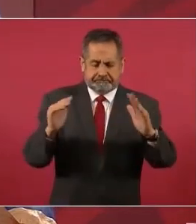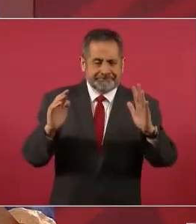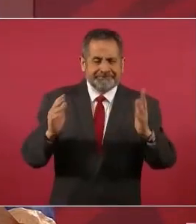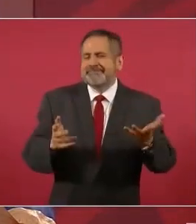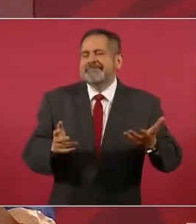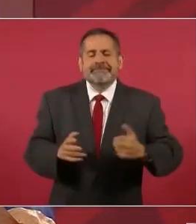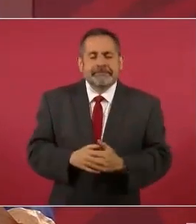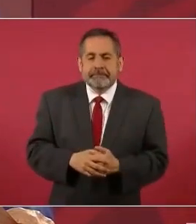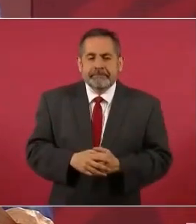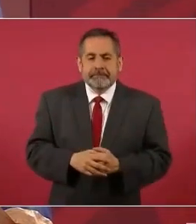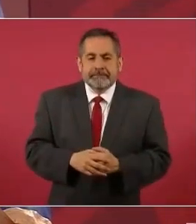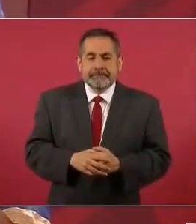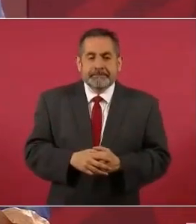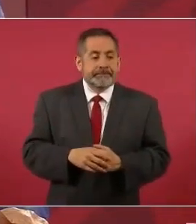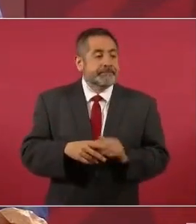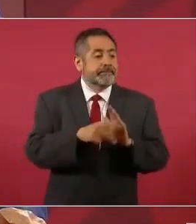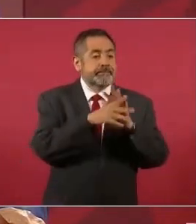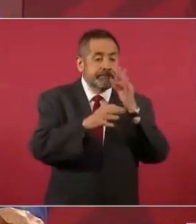cercanos